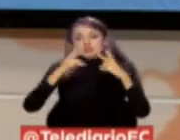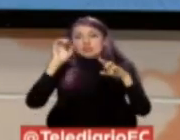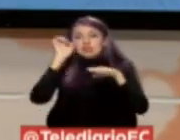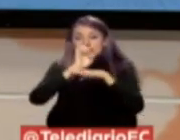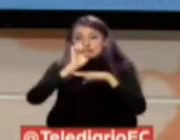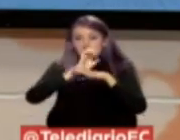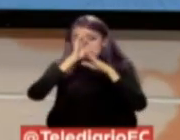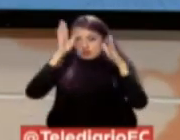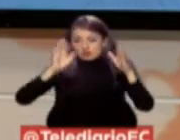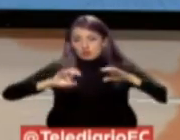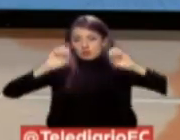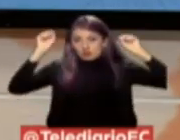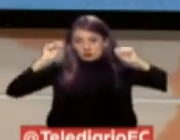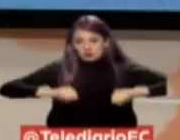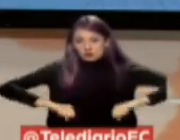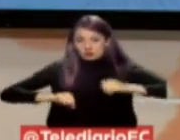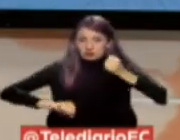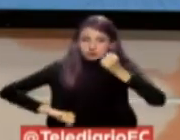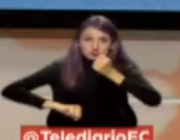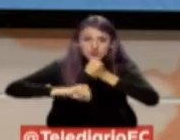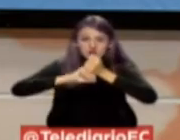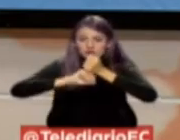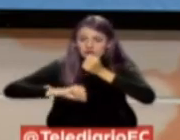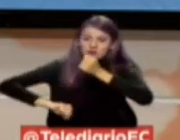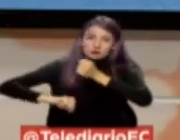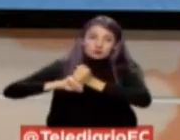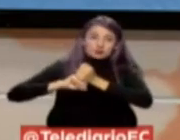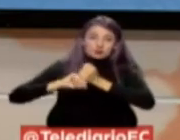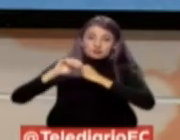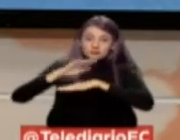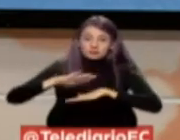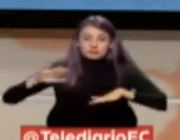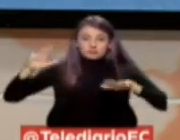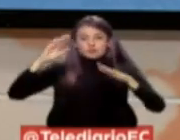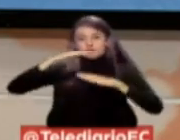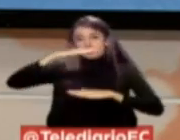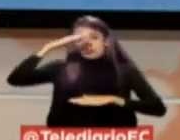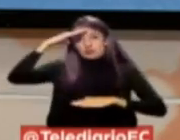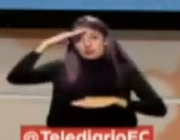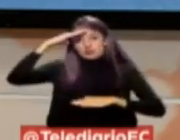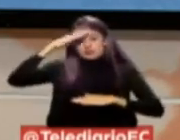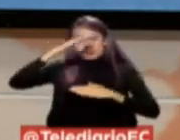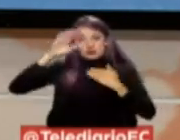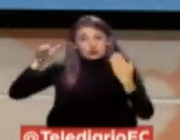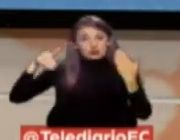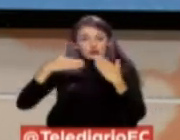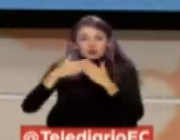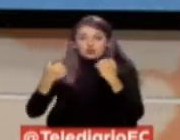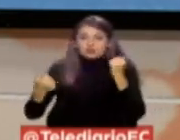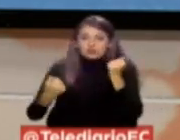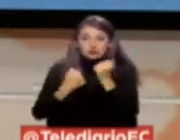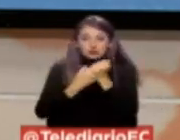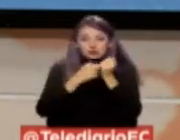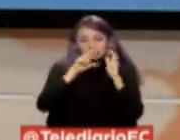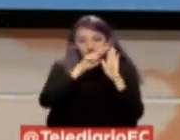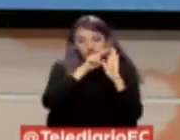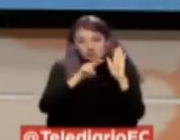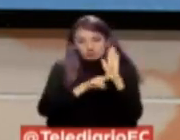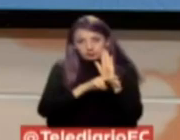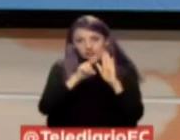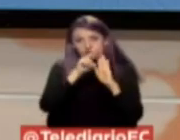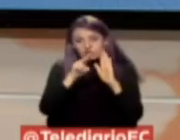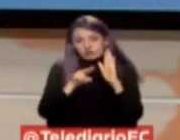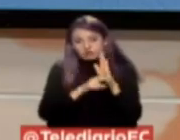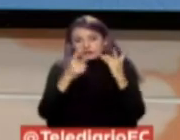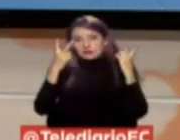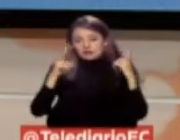como gobierno vamos a tomar no solamente los correctivos que ya hemos tomado en la policía, los correctivos que hemos planteado para las normas, las peticiones a la